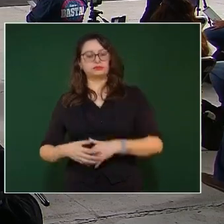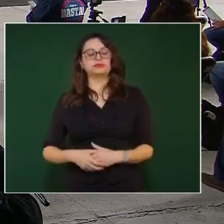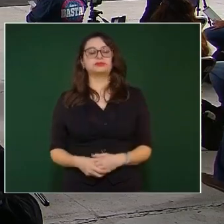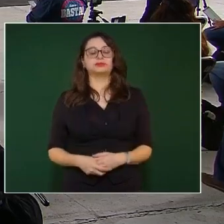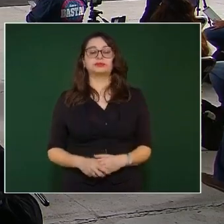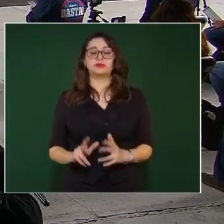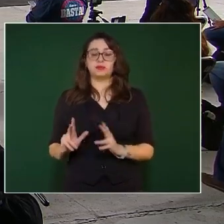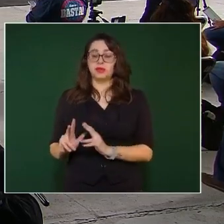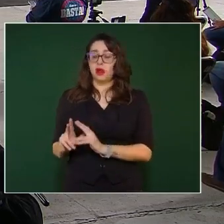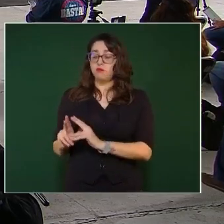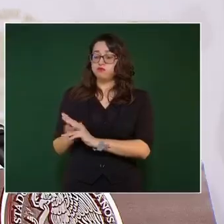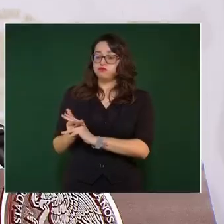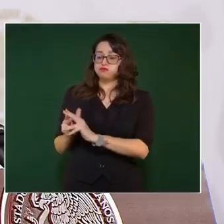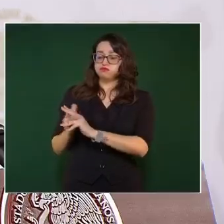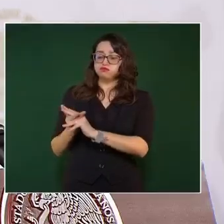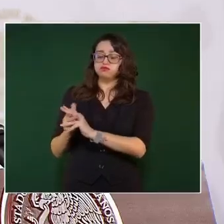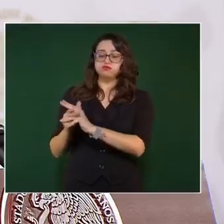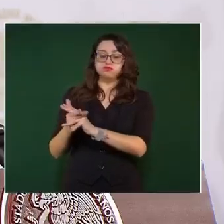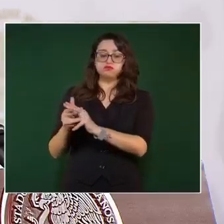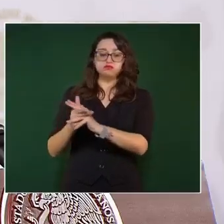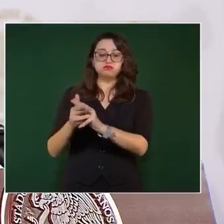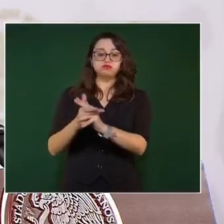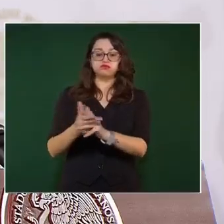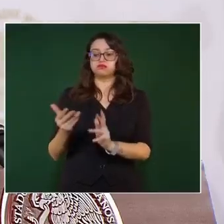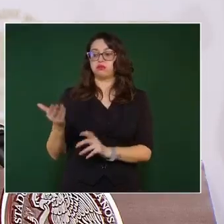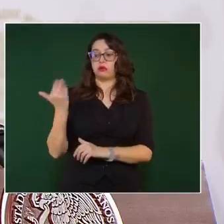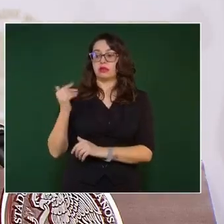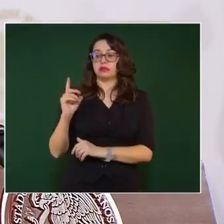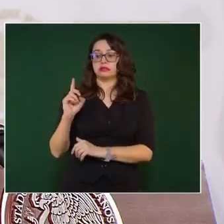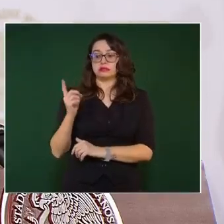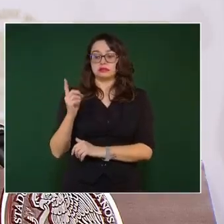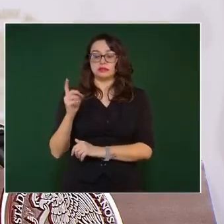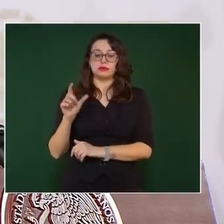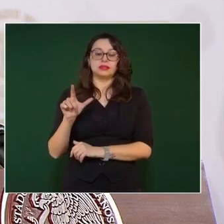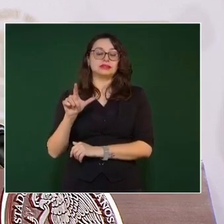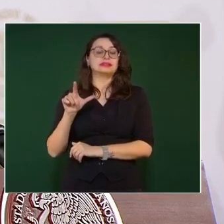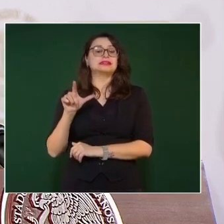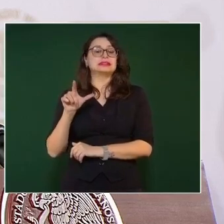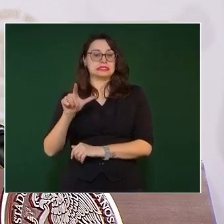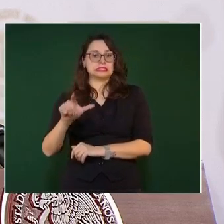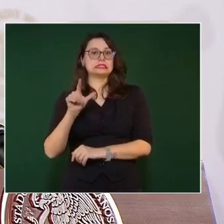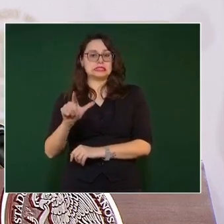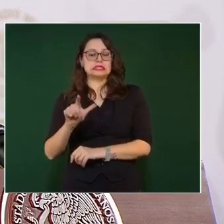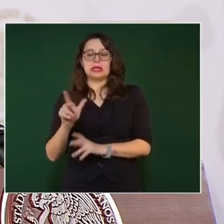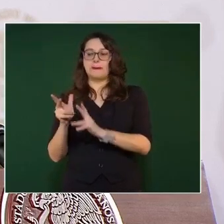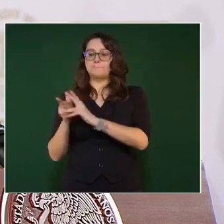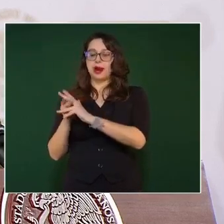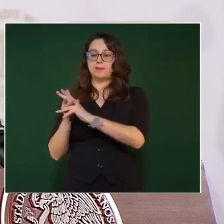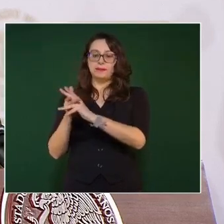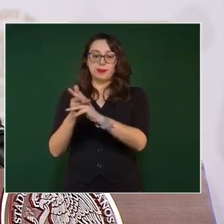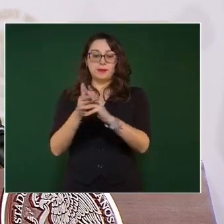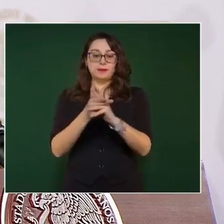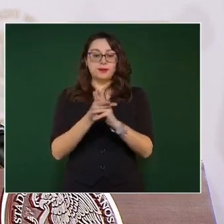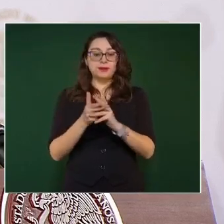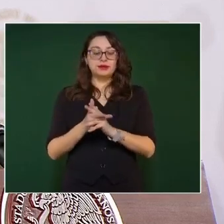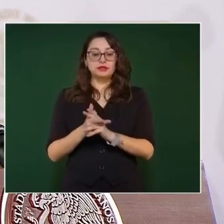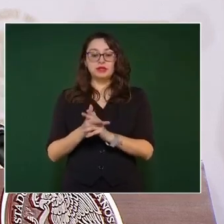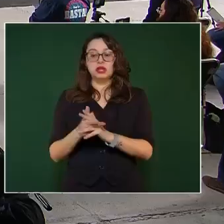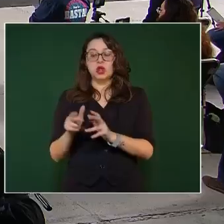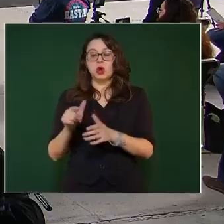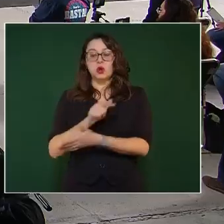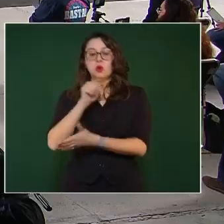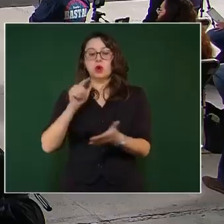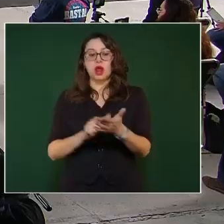homicidios dolosos, en diciembre se presentaron 17 homicidios dolosos, tiene el 27